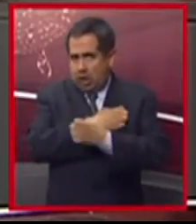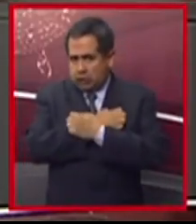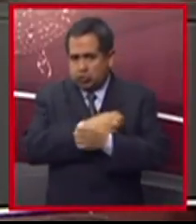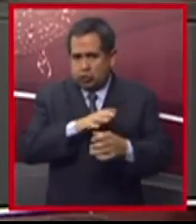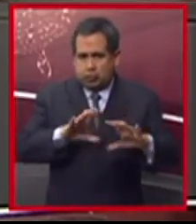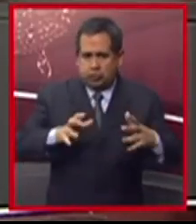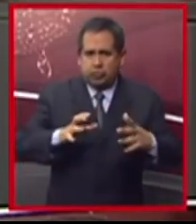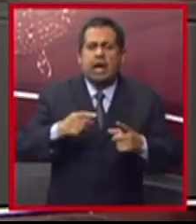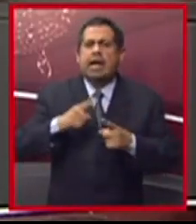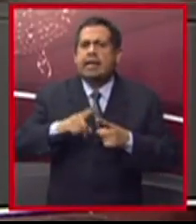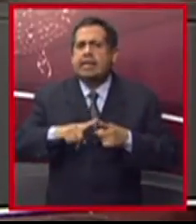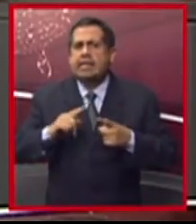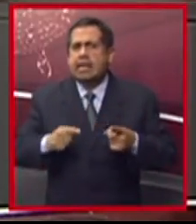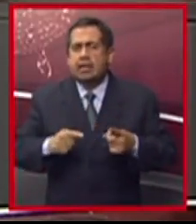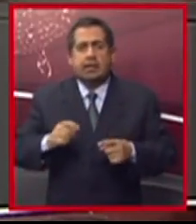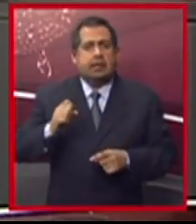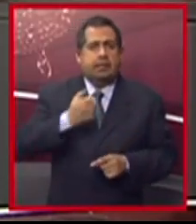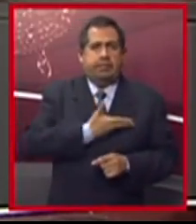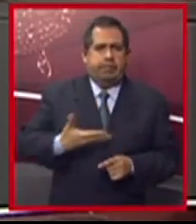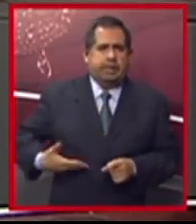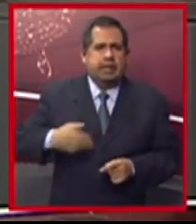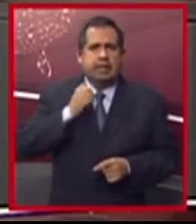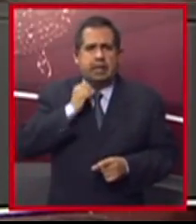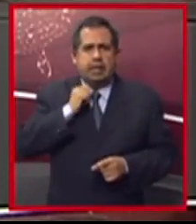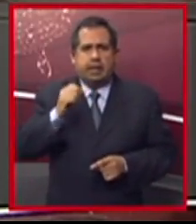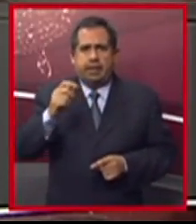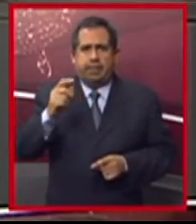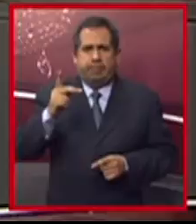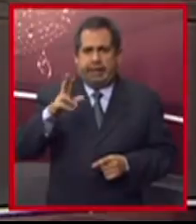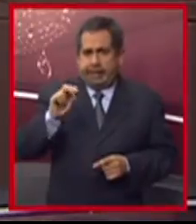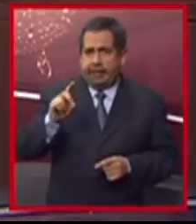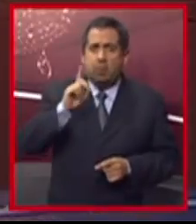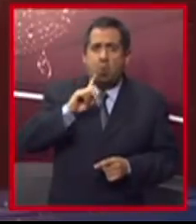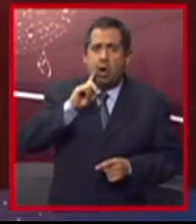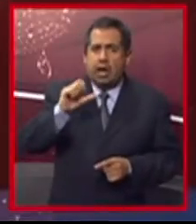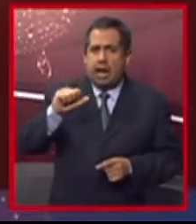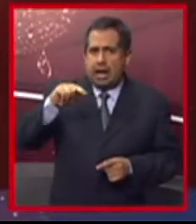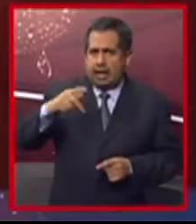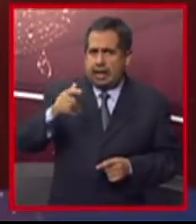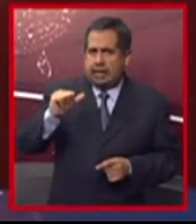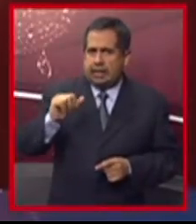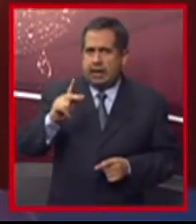será presidida por la senadora del PRD, Angélica de la Peña Gómez,